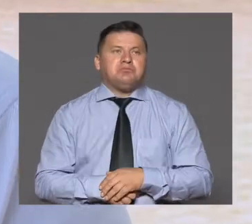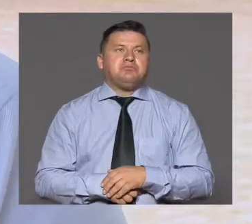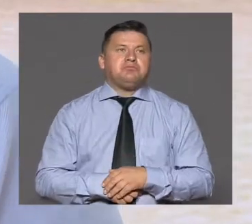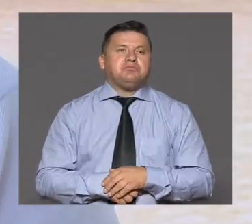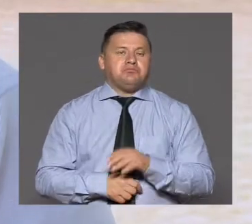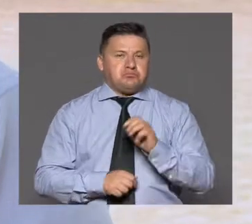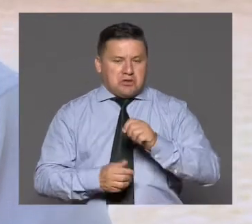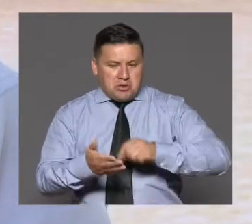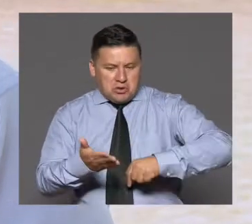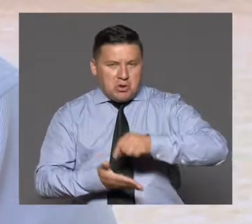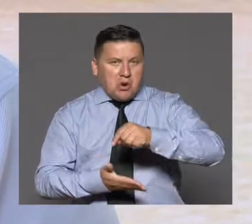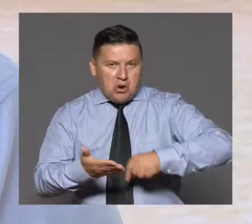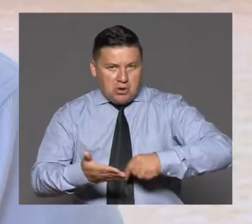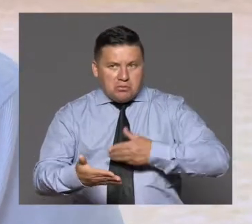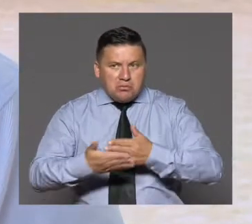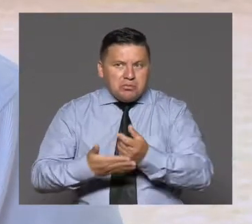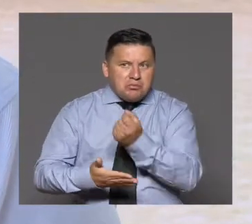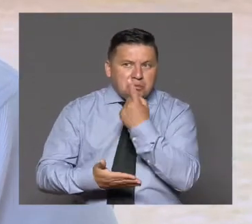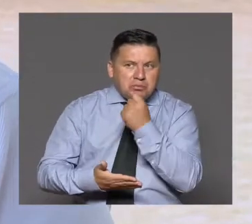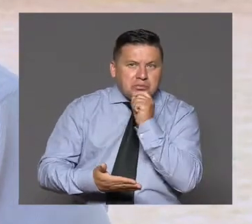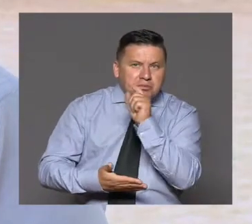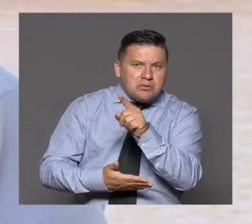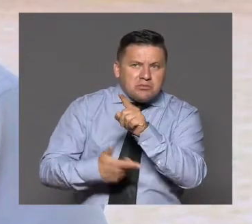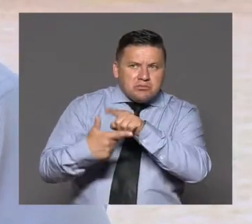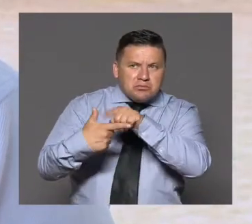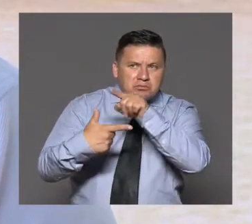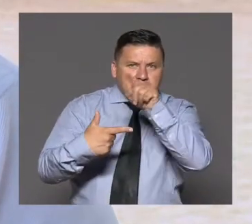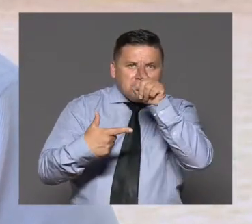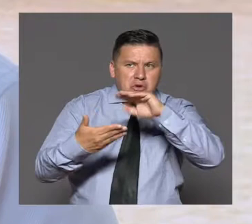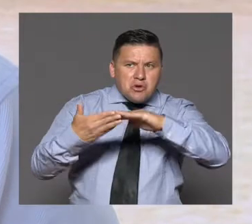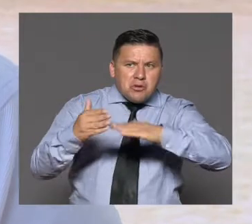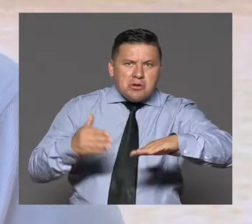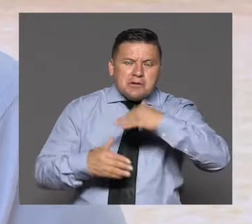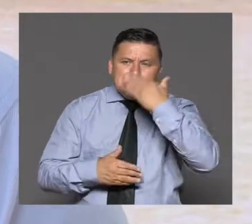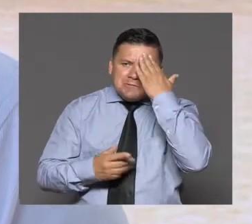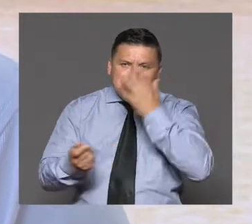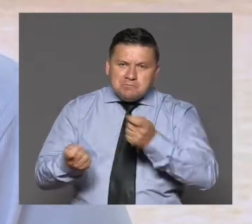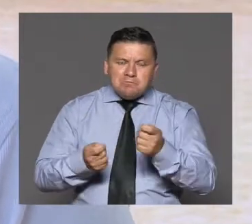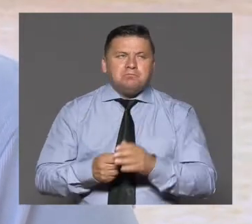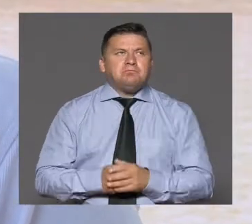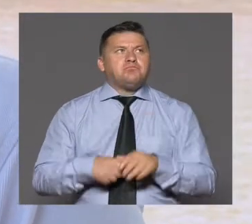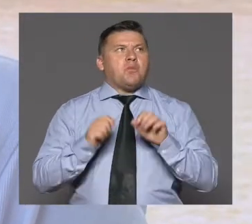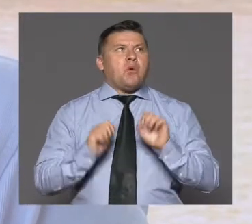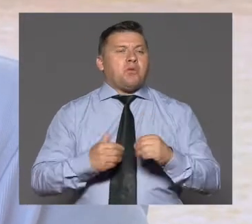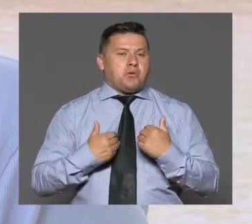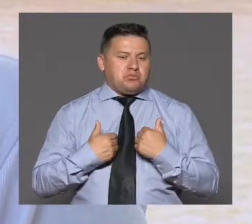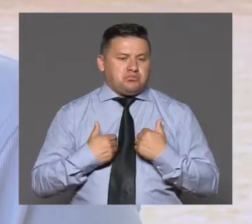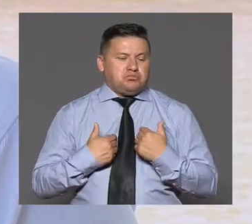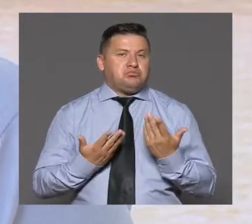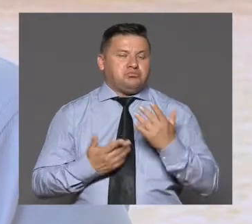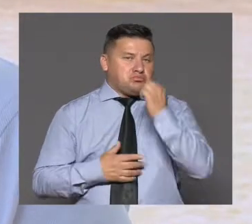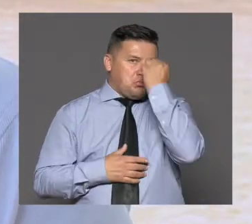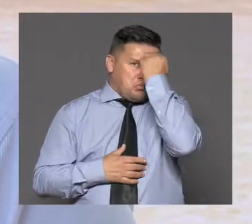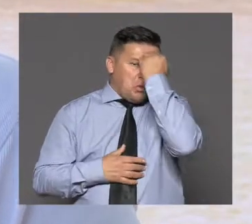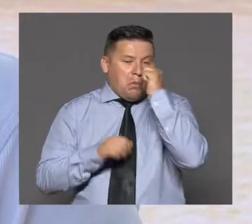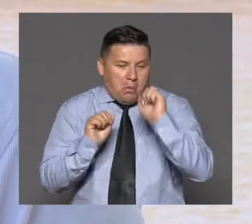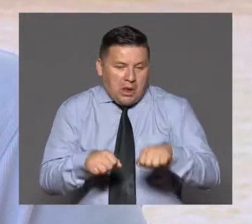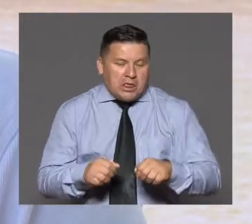una firma de consultoría para un manejo de estadísticas de población, puedo ser